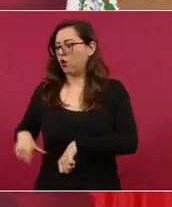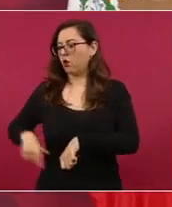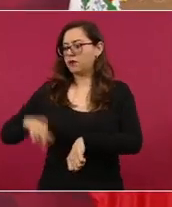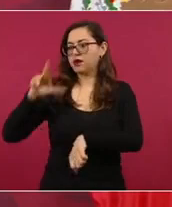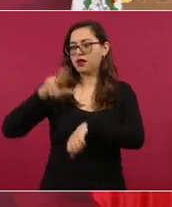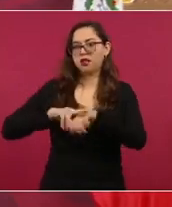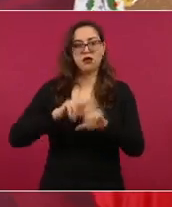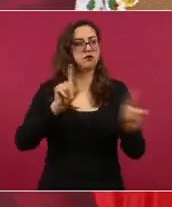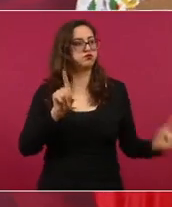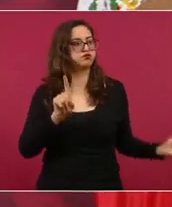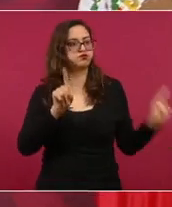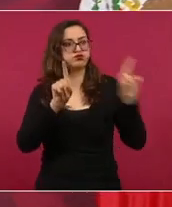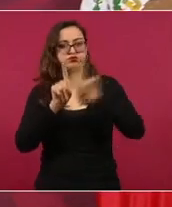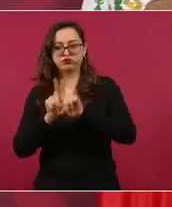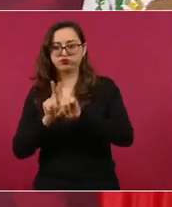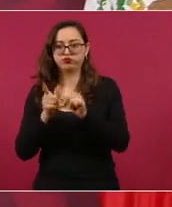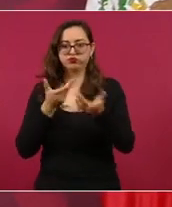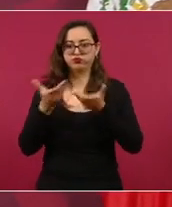el titular del Ejecutivo,